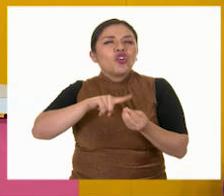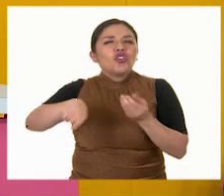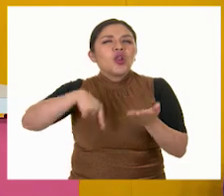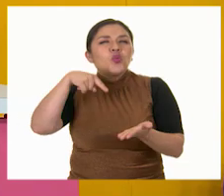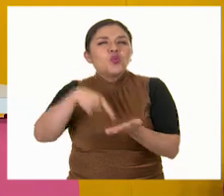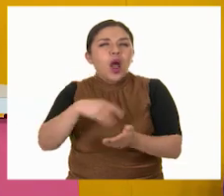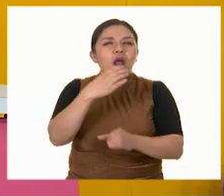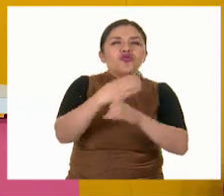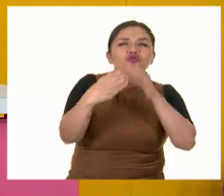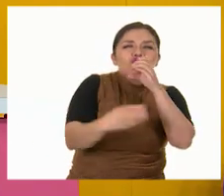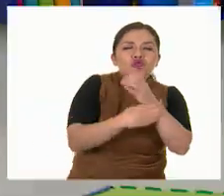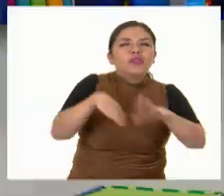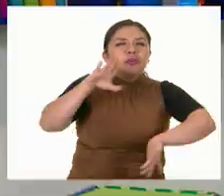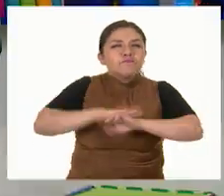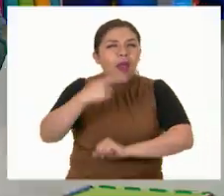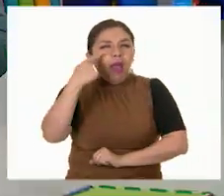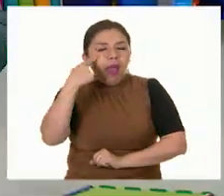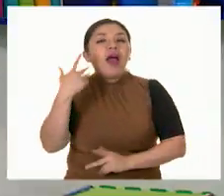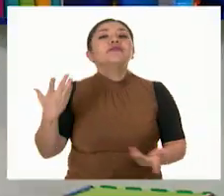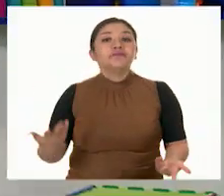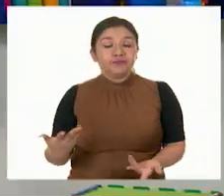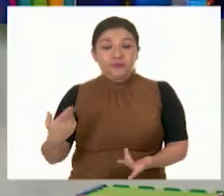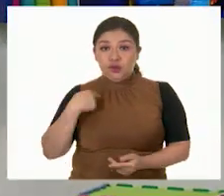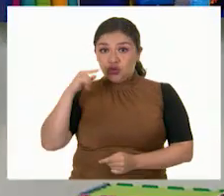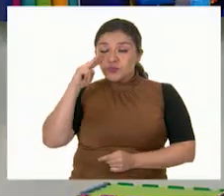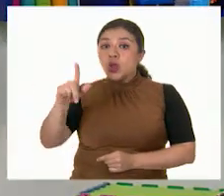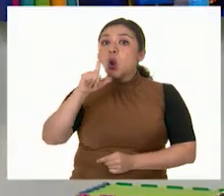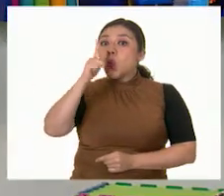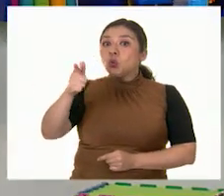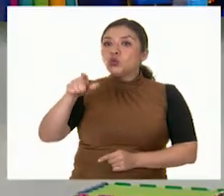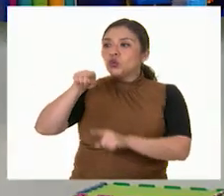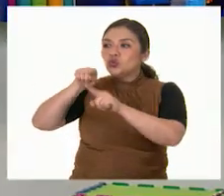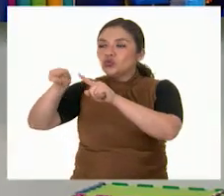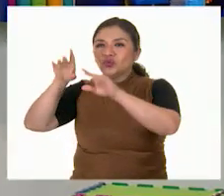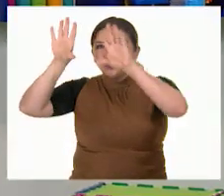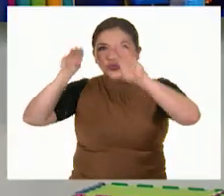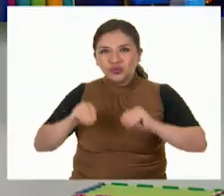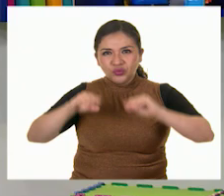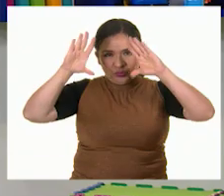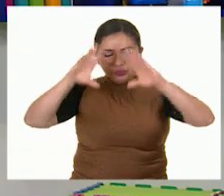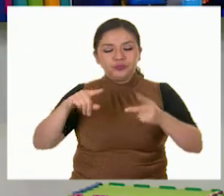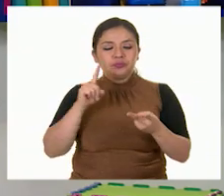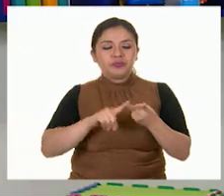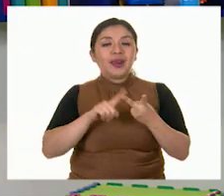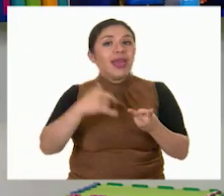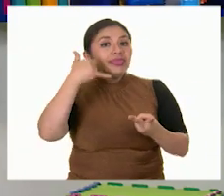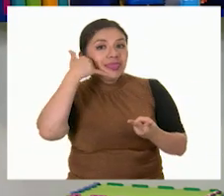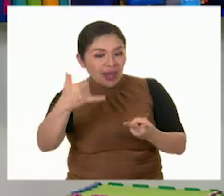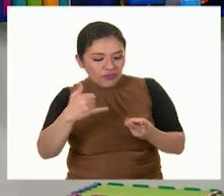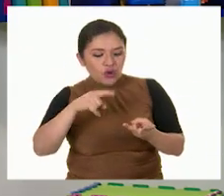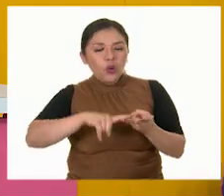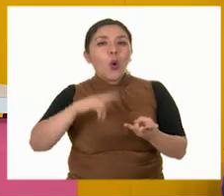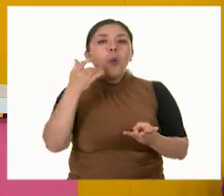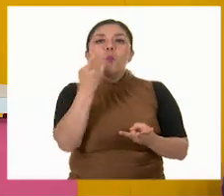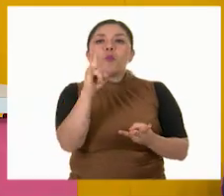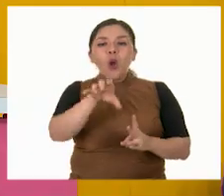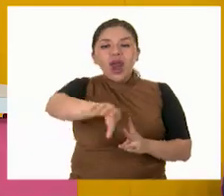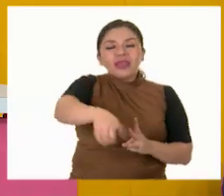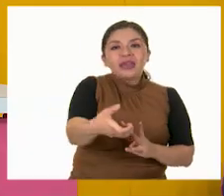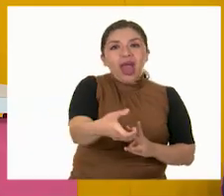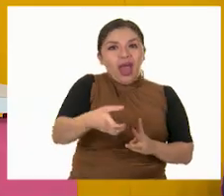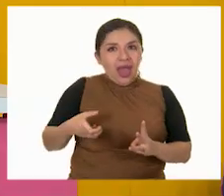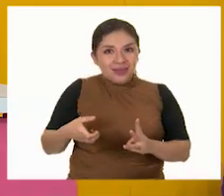se encontraron? A ver, yo encontré los apagadores. El teléfono y las perillas de las puertas. Muy bien